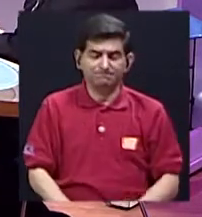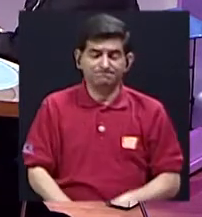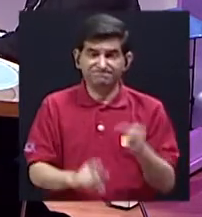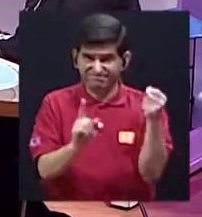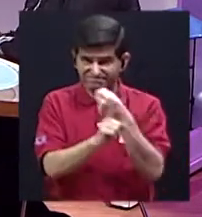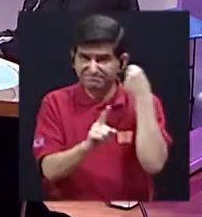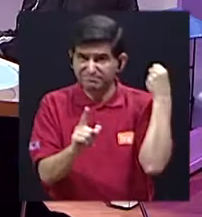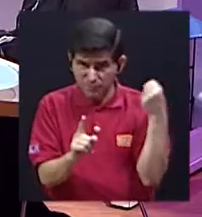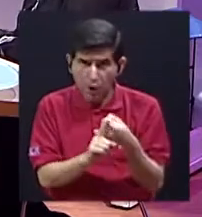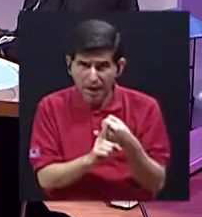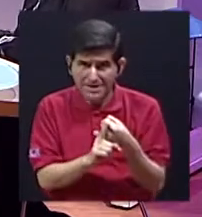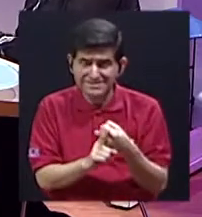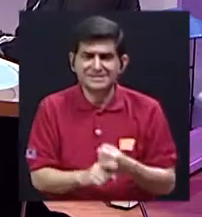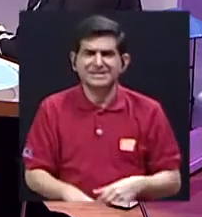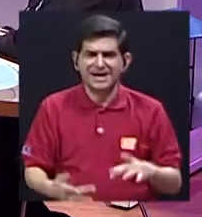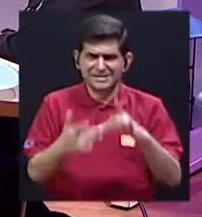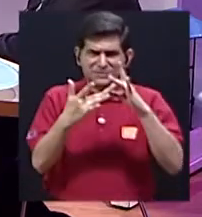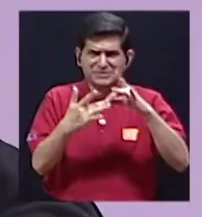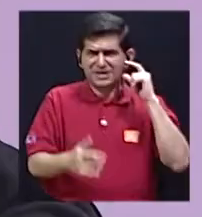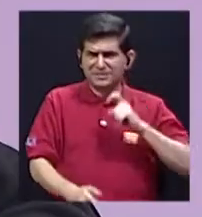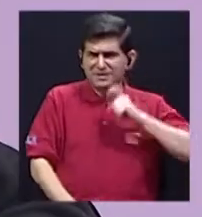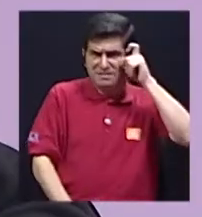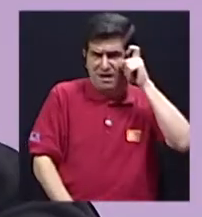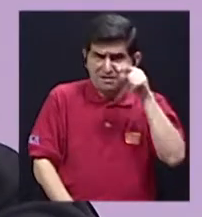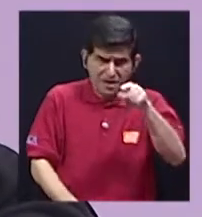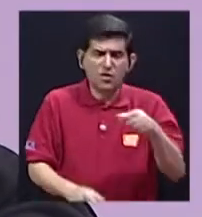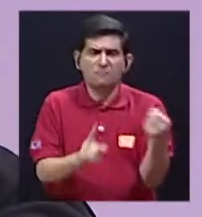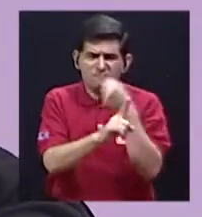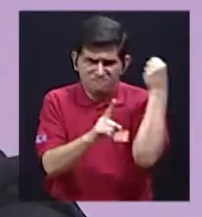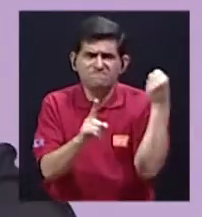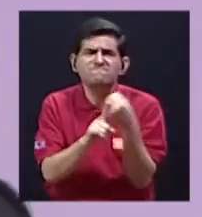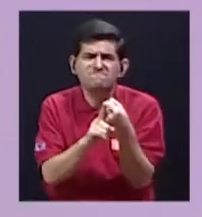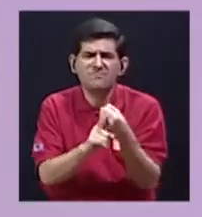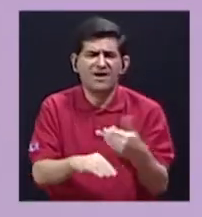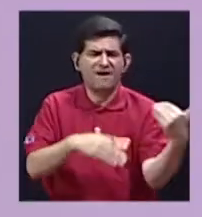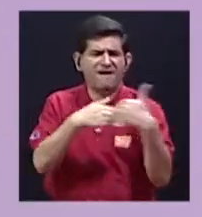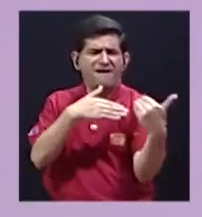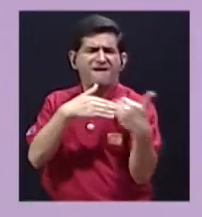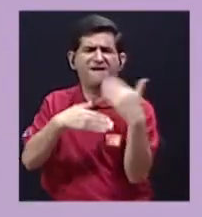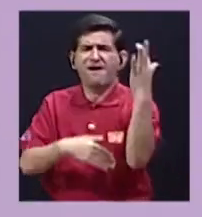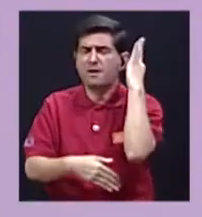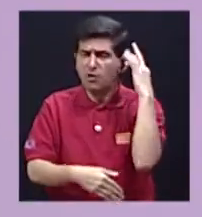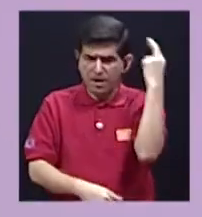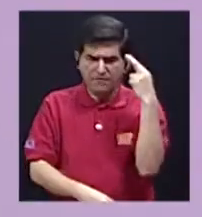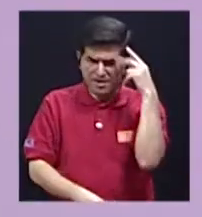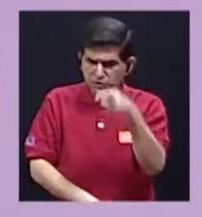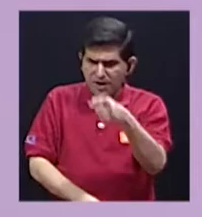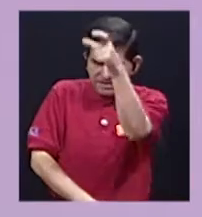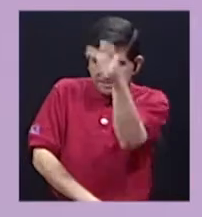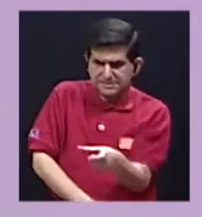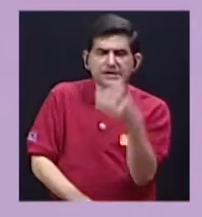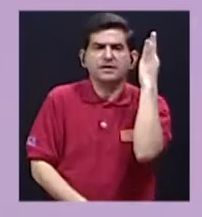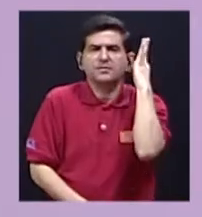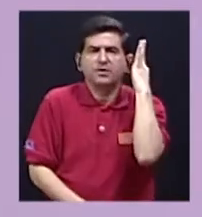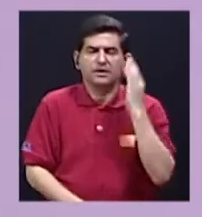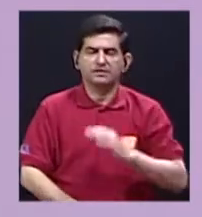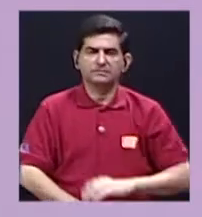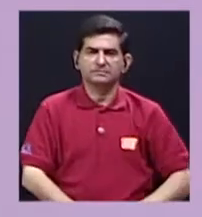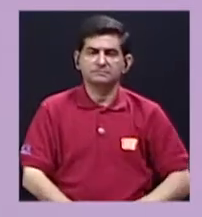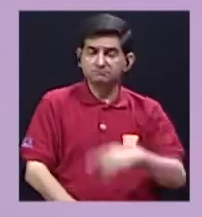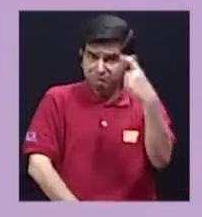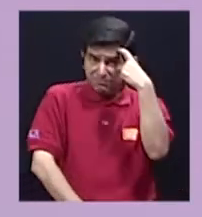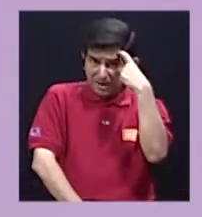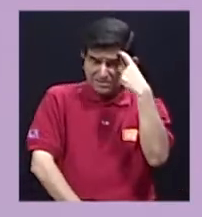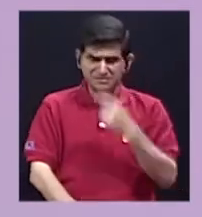violencia de género es precisamente esa violencia que ataca a la mujer por ser mujer por